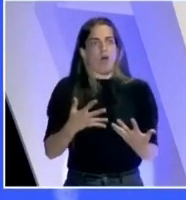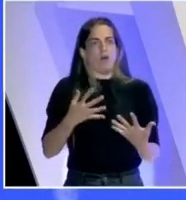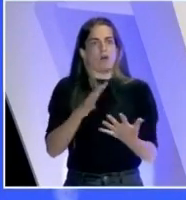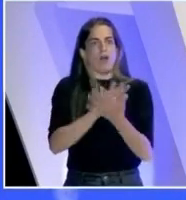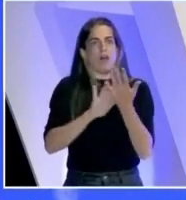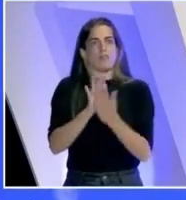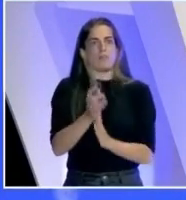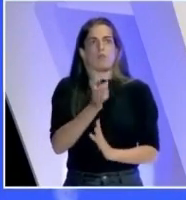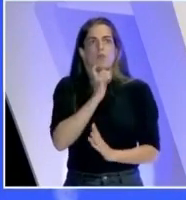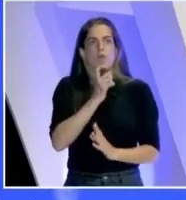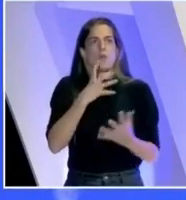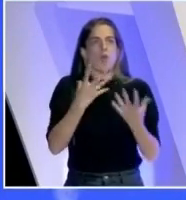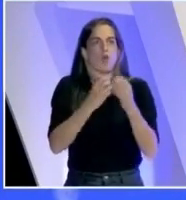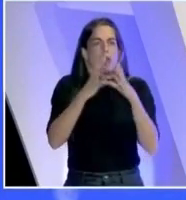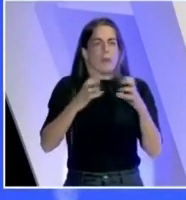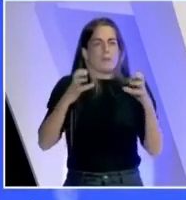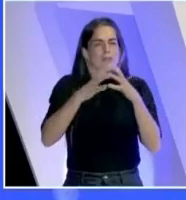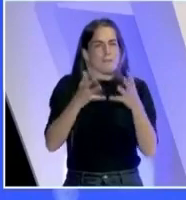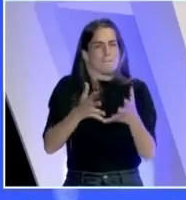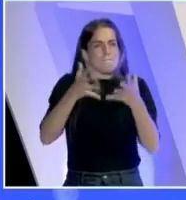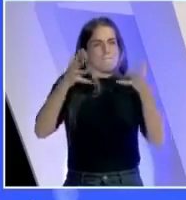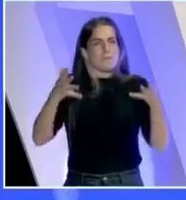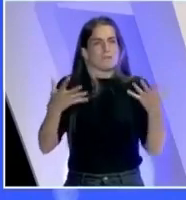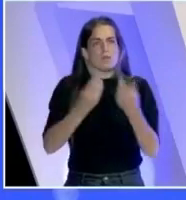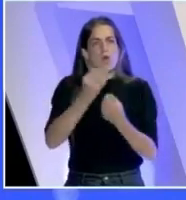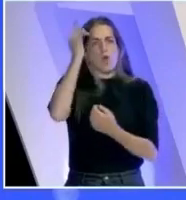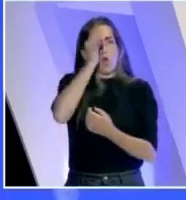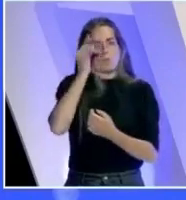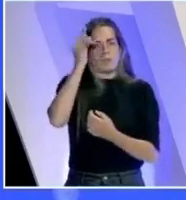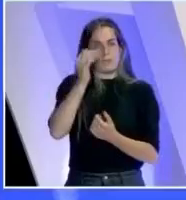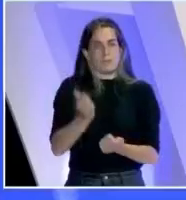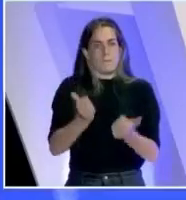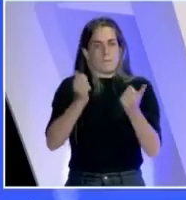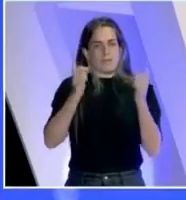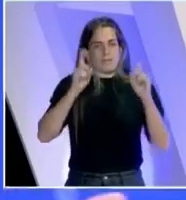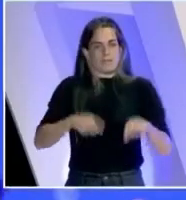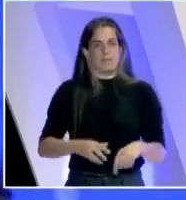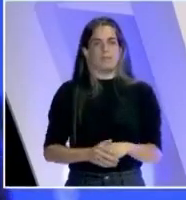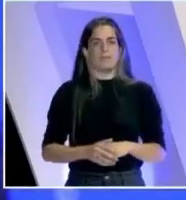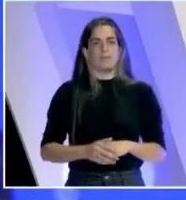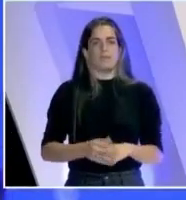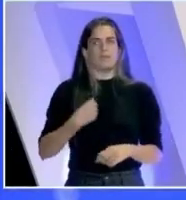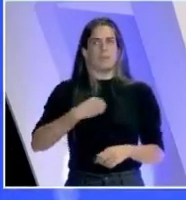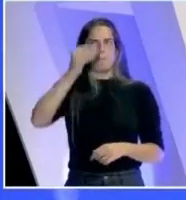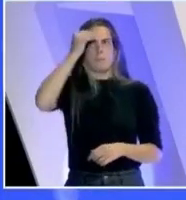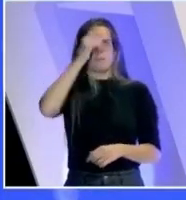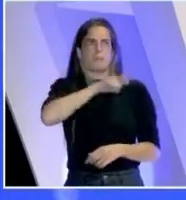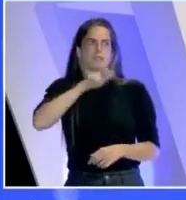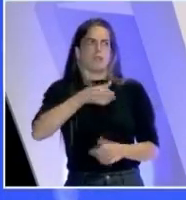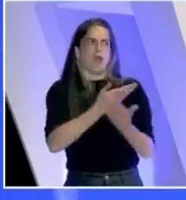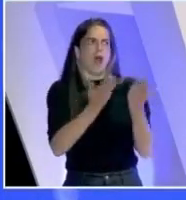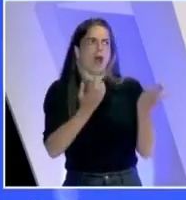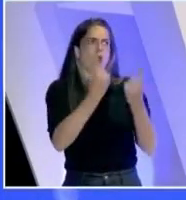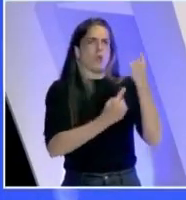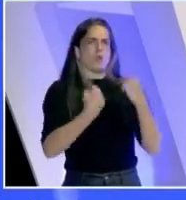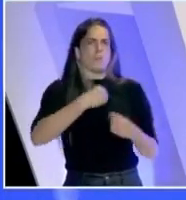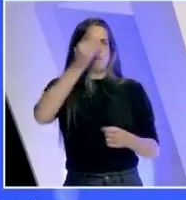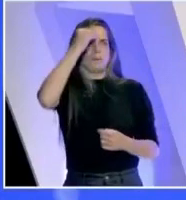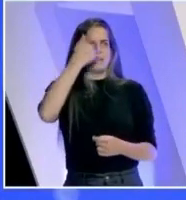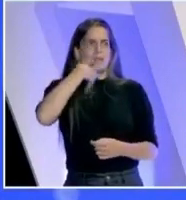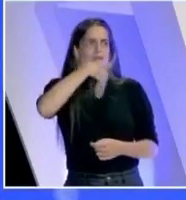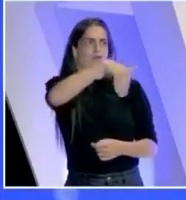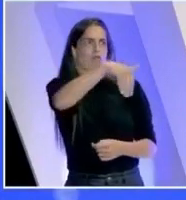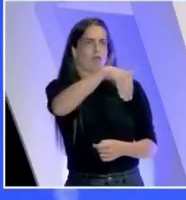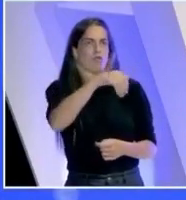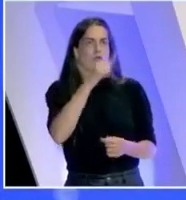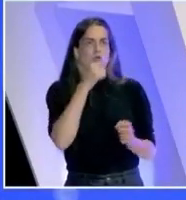mayor ambición y con mayor optimismo. Habrá quienes consideren una aspiración imposible, especialmente en un tiempo